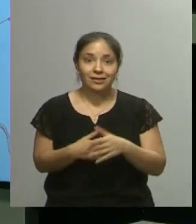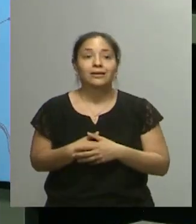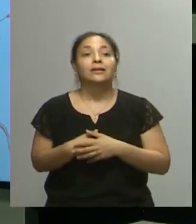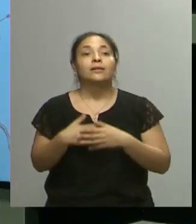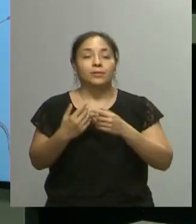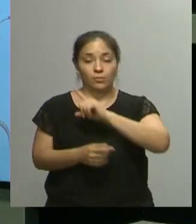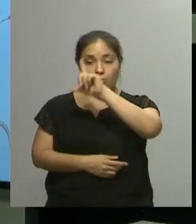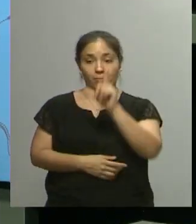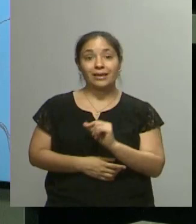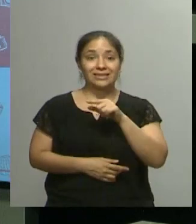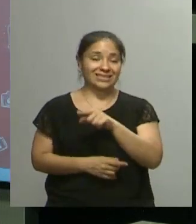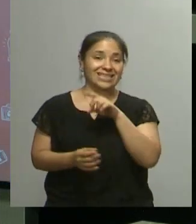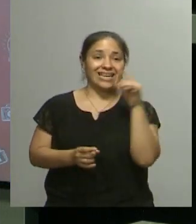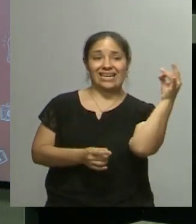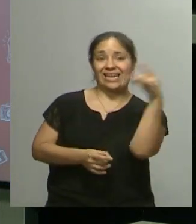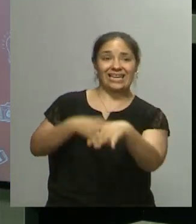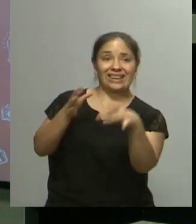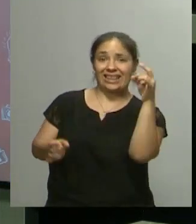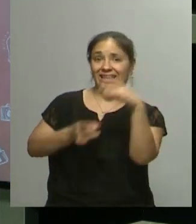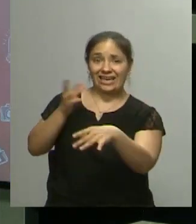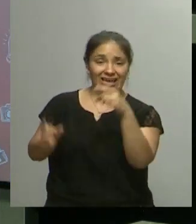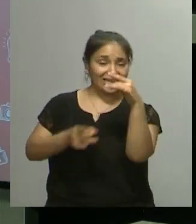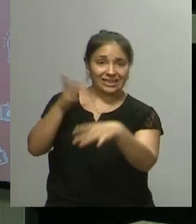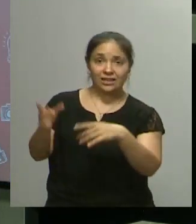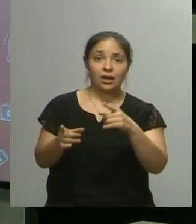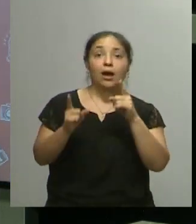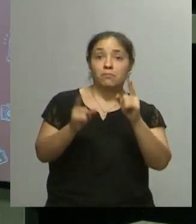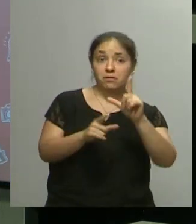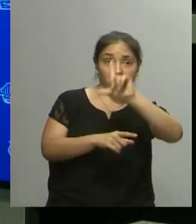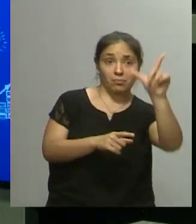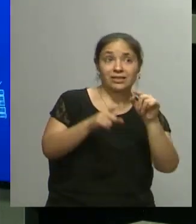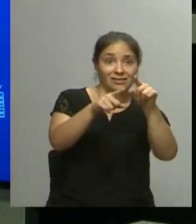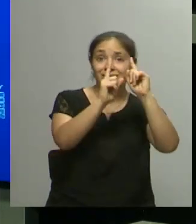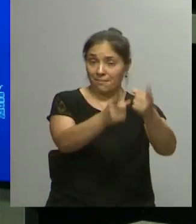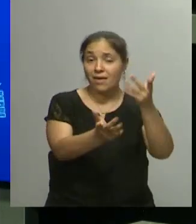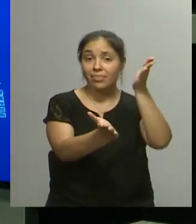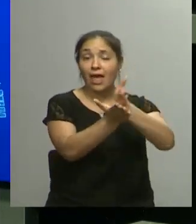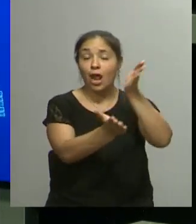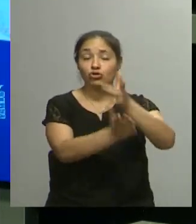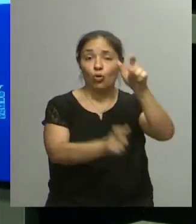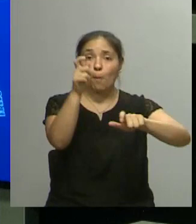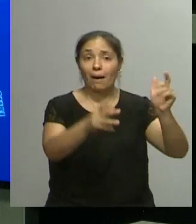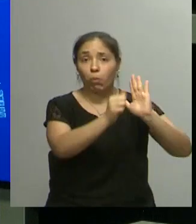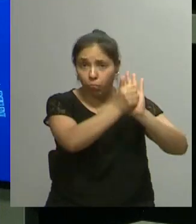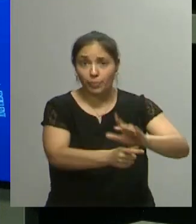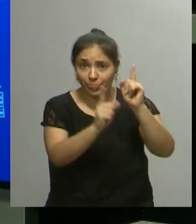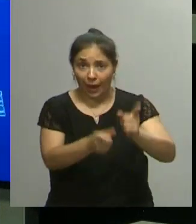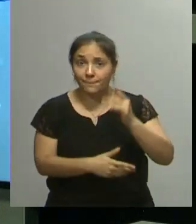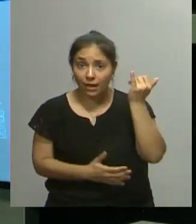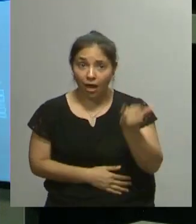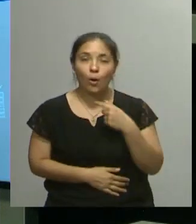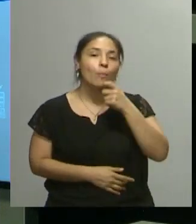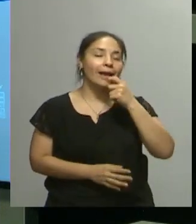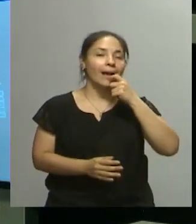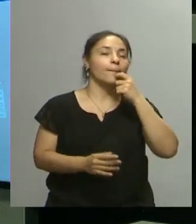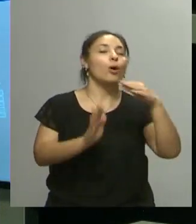estos países que critican también dentro de su territorio, violan los derechos humanos, ¿no? O no tienen las políticas